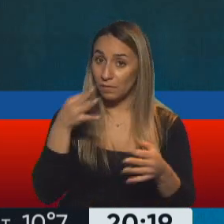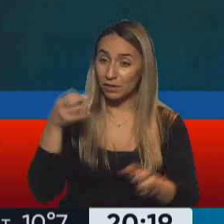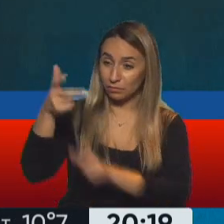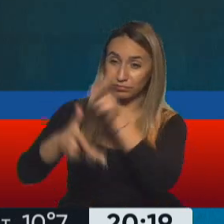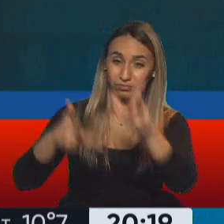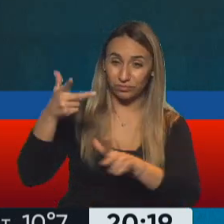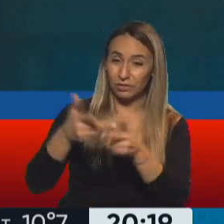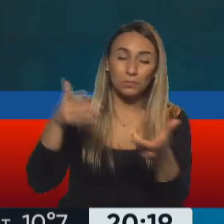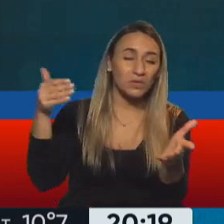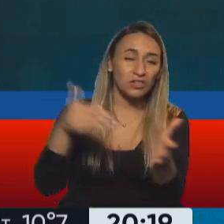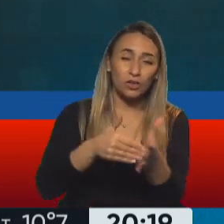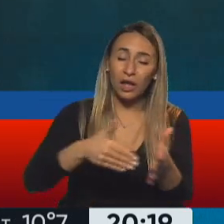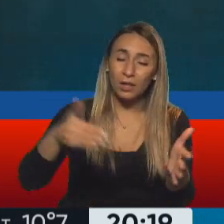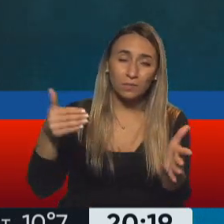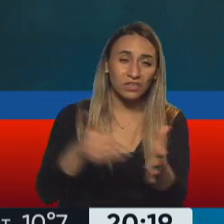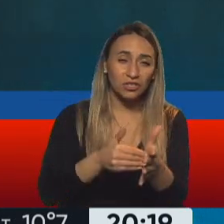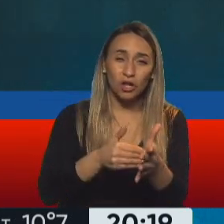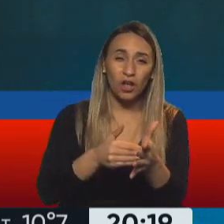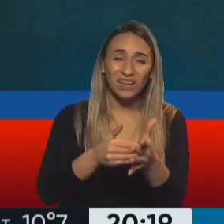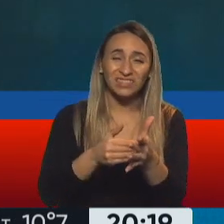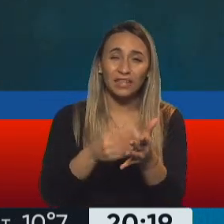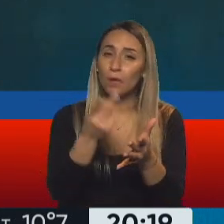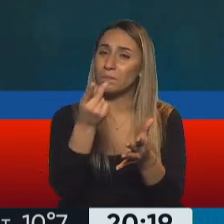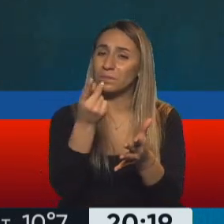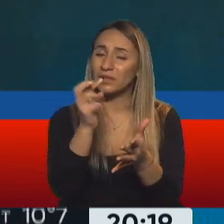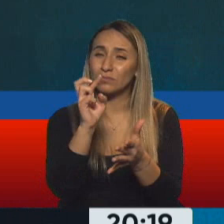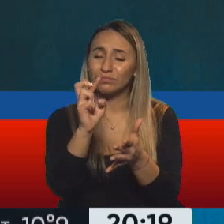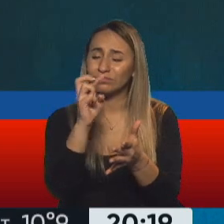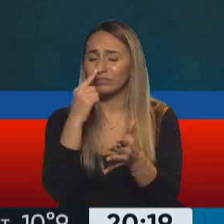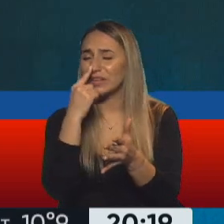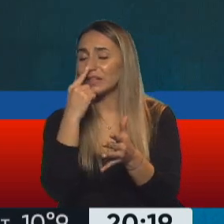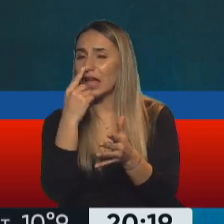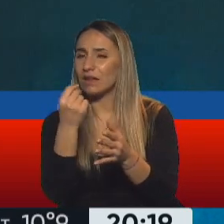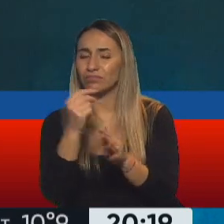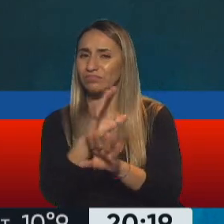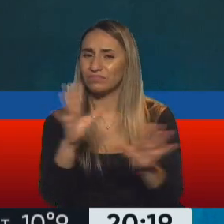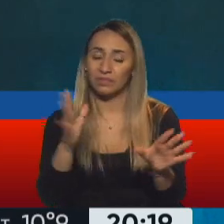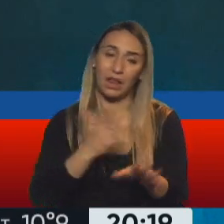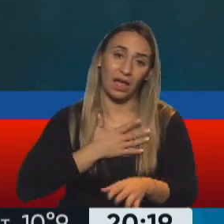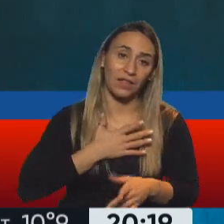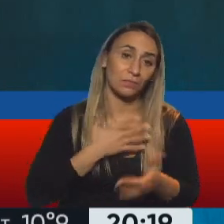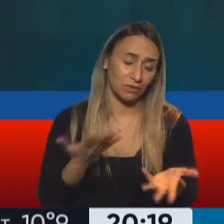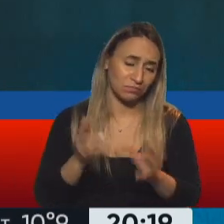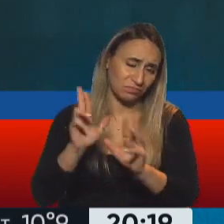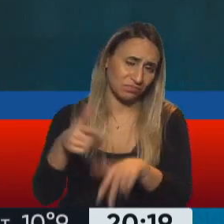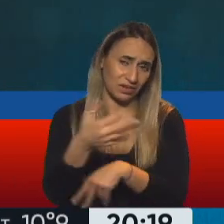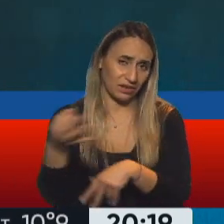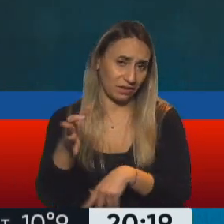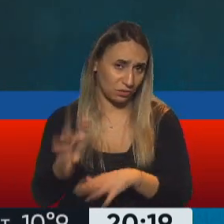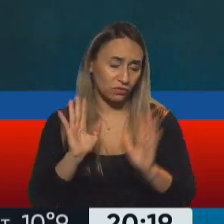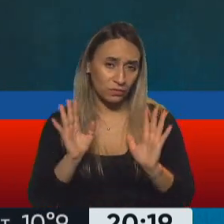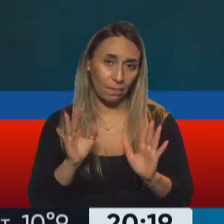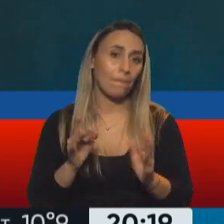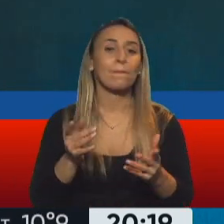Hay millones y millones de intereses detrás de toda esta vacuna. Pero por el momento vamos bastante bien. Sobre todo